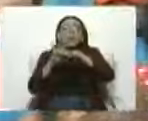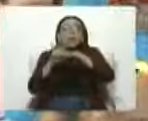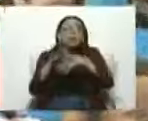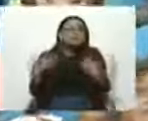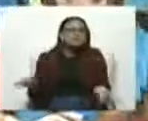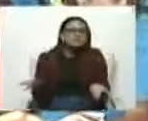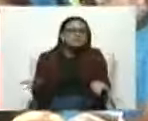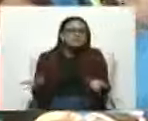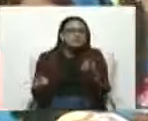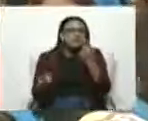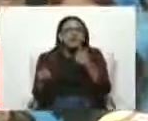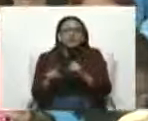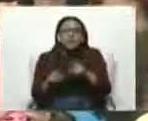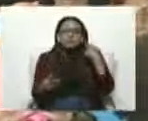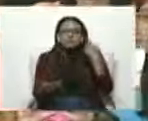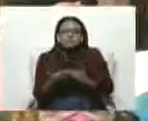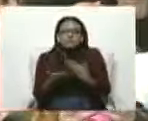¿no?